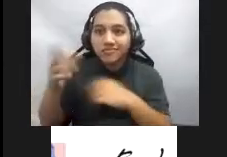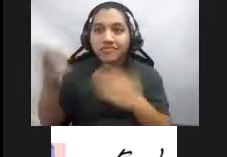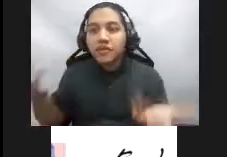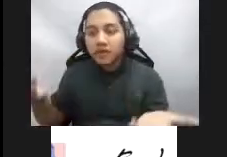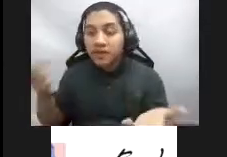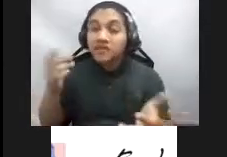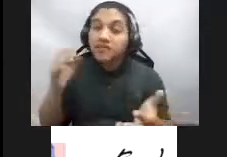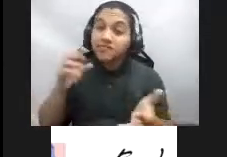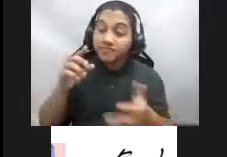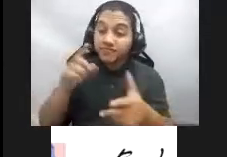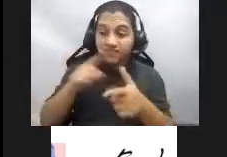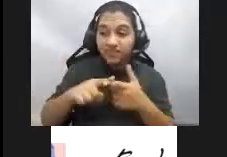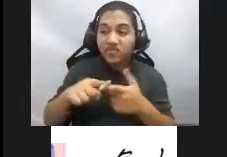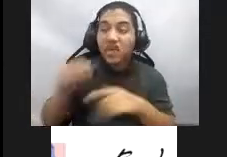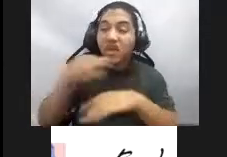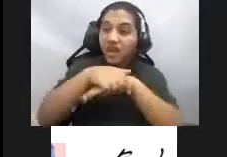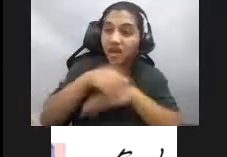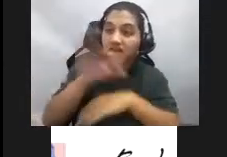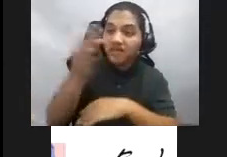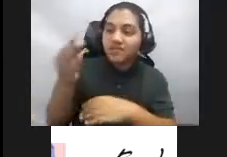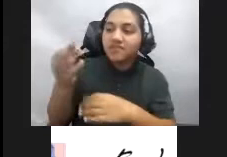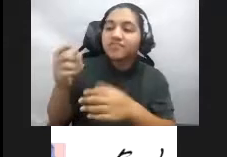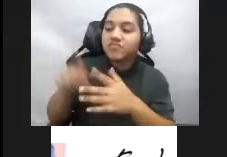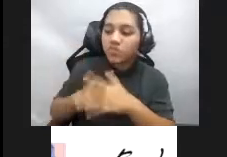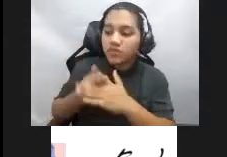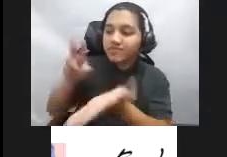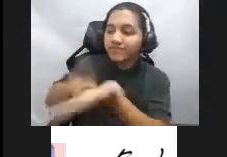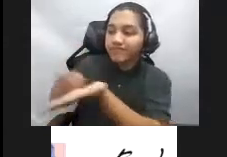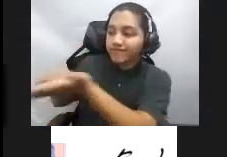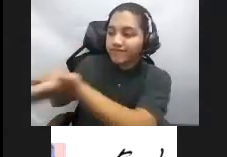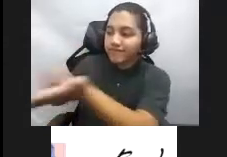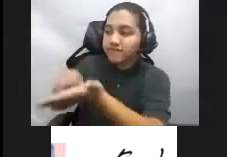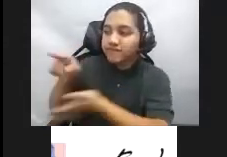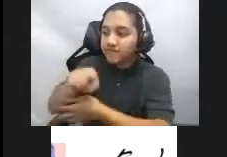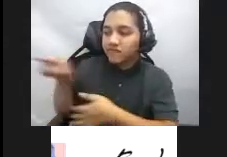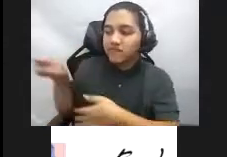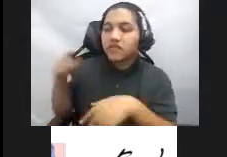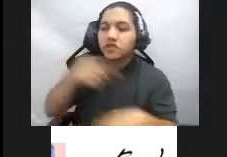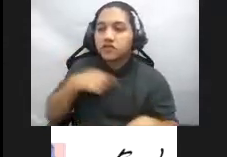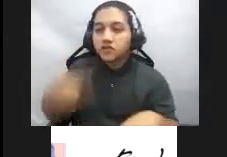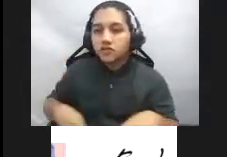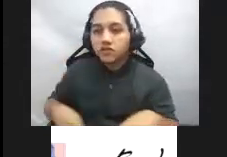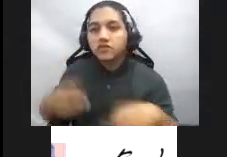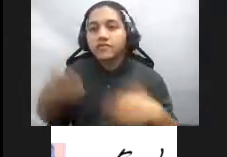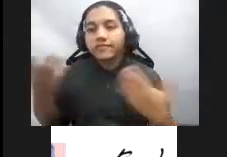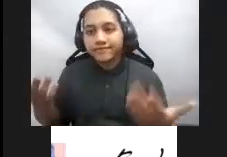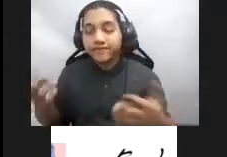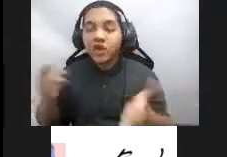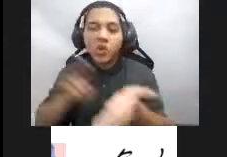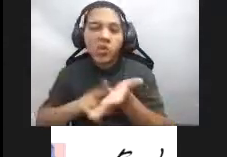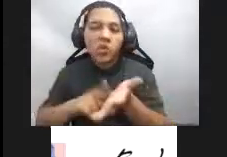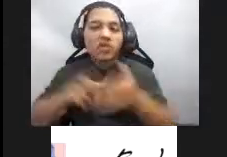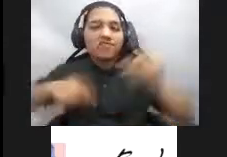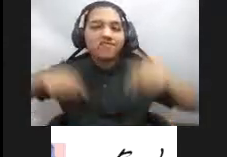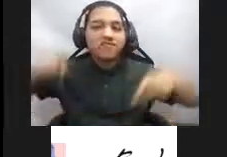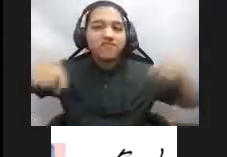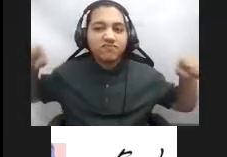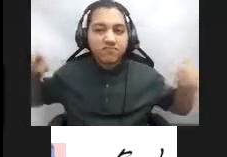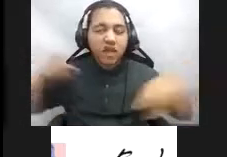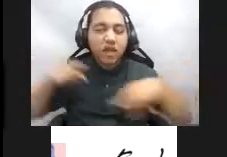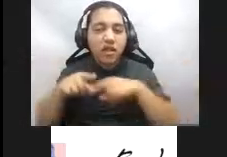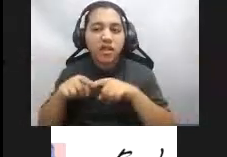trabajadores. Muchos de estos trabajadores comienzan a firmar unos contratos. Los contratos podían variar dependiendo del lugar